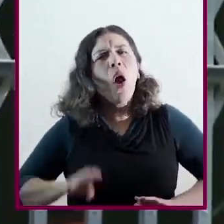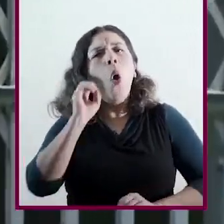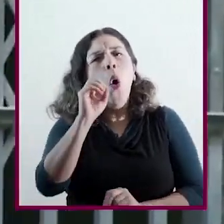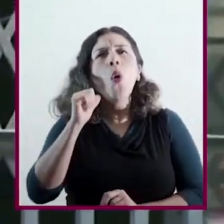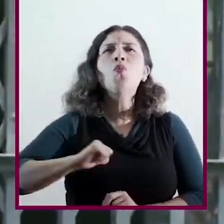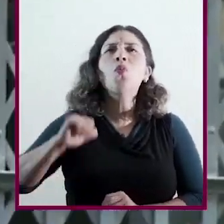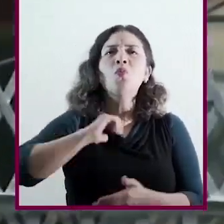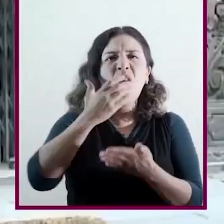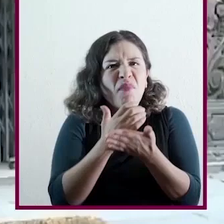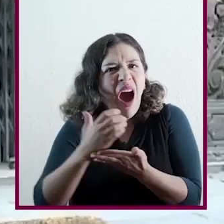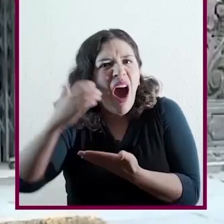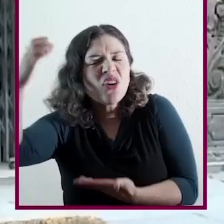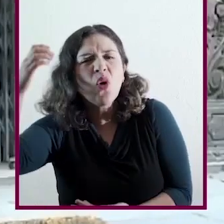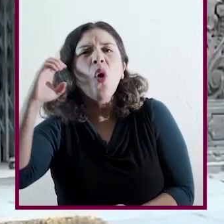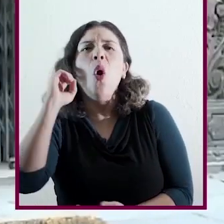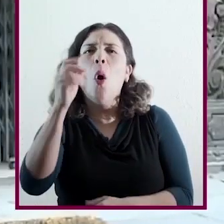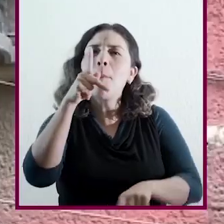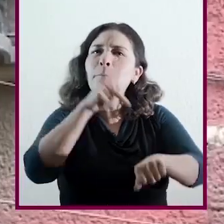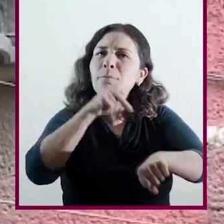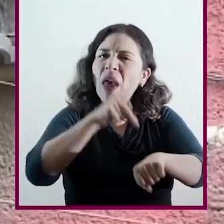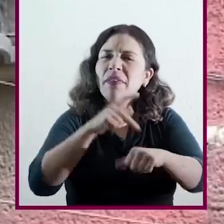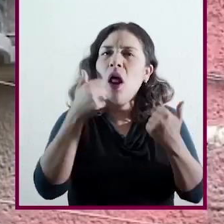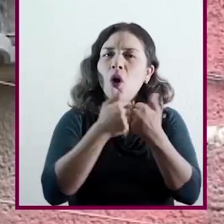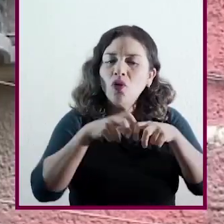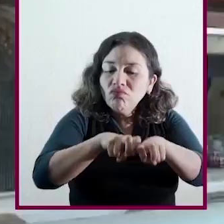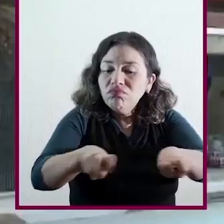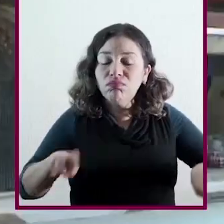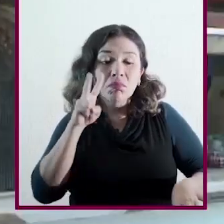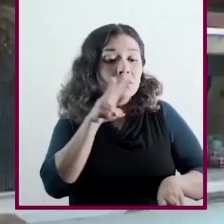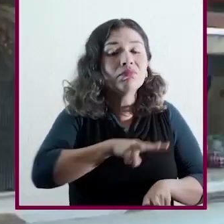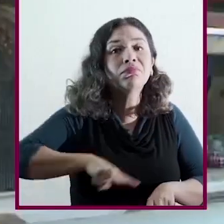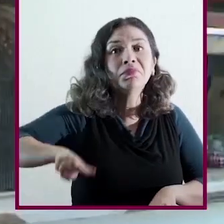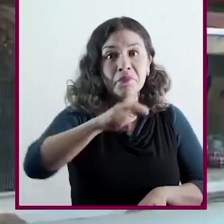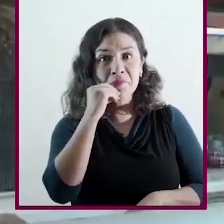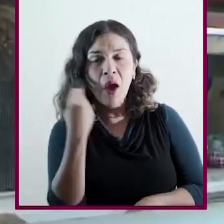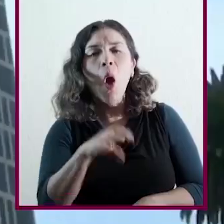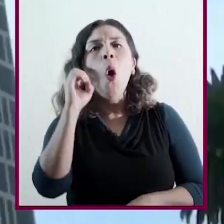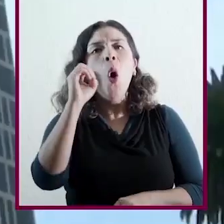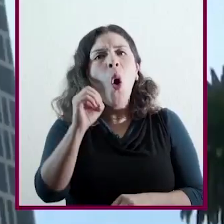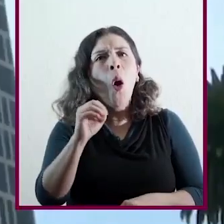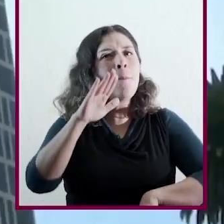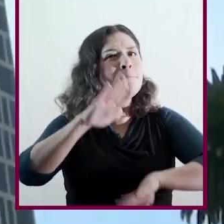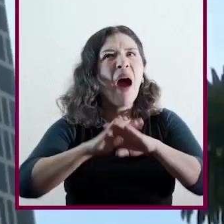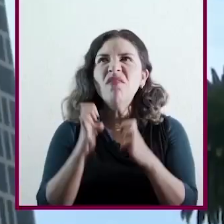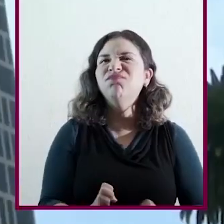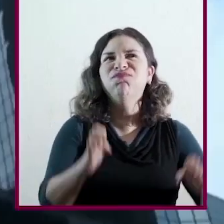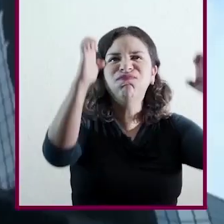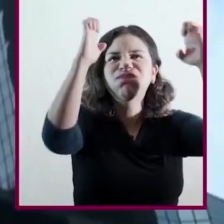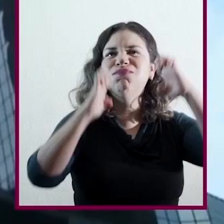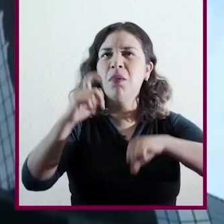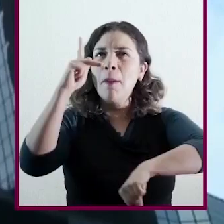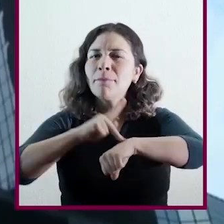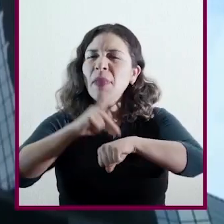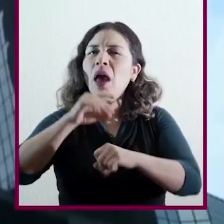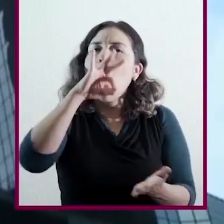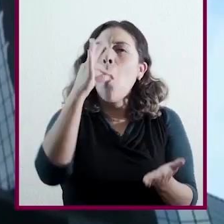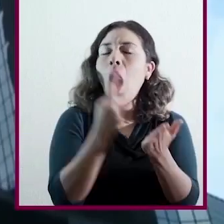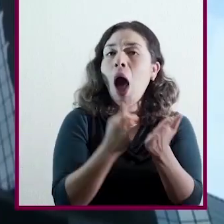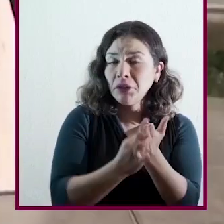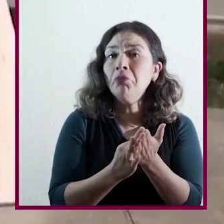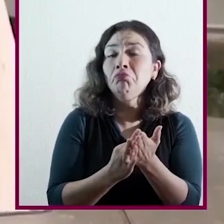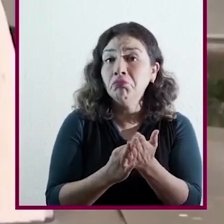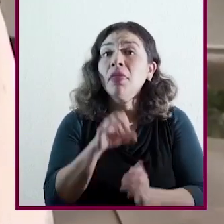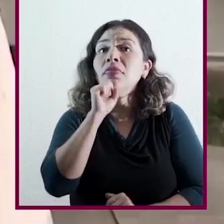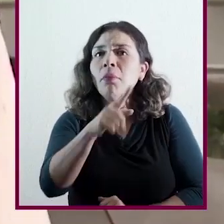desde los detalles barrocos de cantera y los balcones con agradables vistas, hasta las grandes estructuras de concreto y